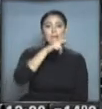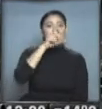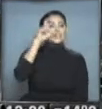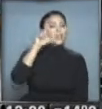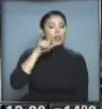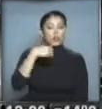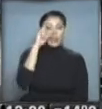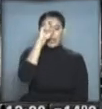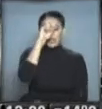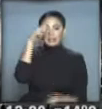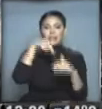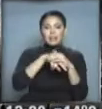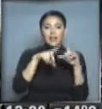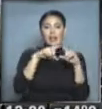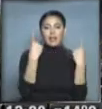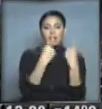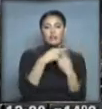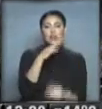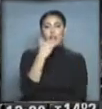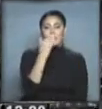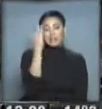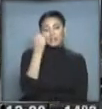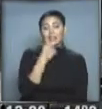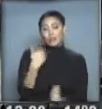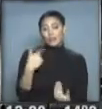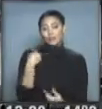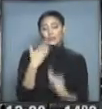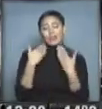Accari, que está internado en la habitación 15. Si pueden, por favor, lo agradecemos. Sí, muchísimas gracias.